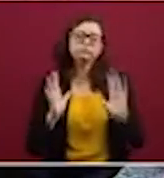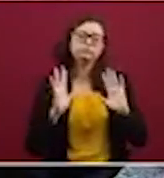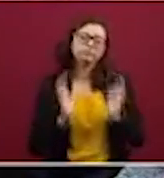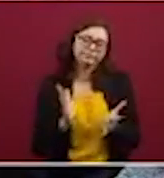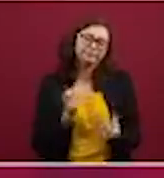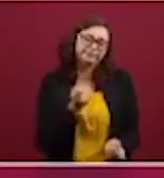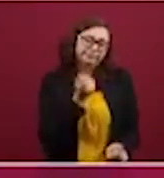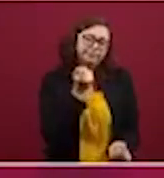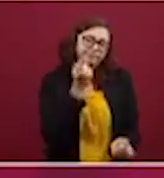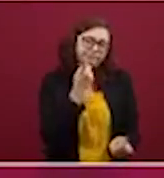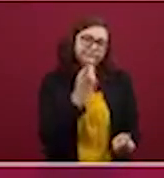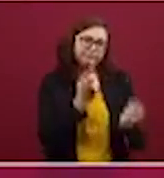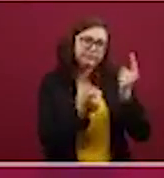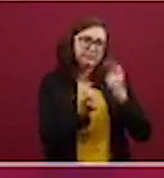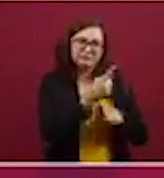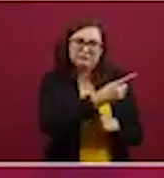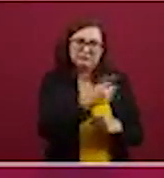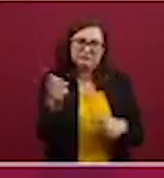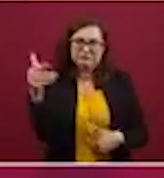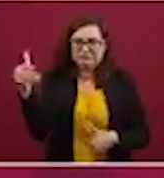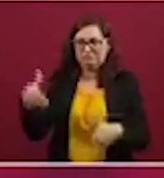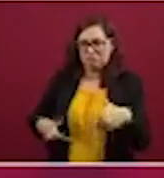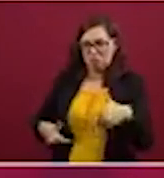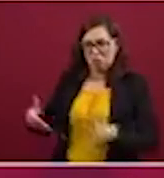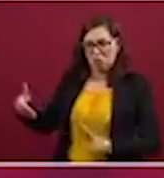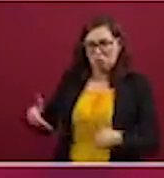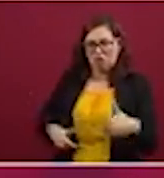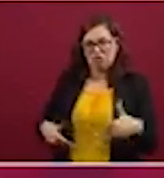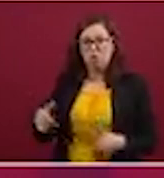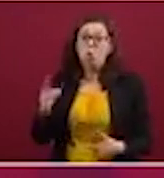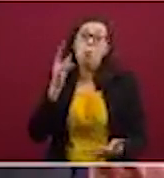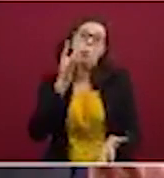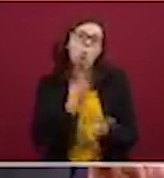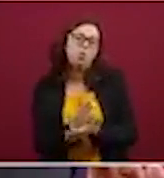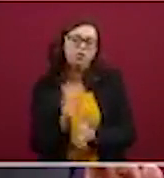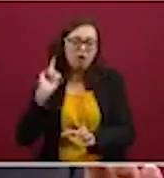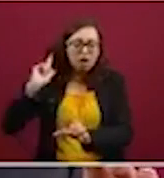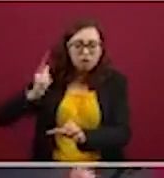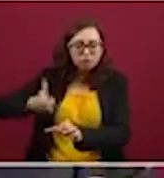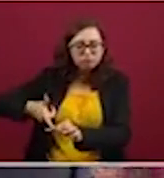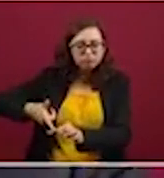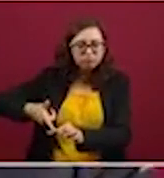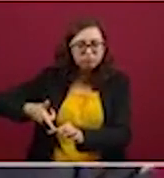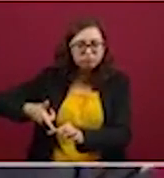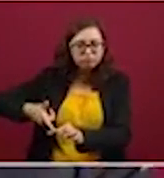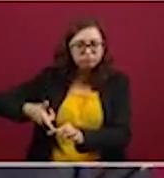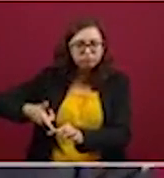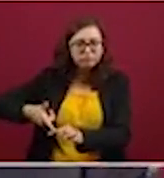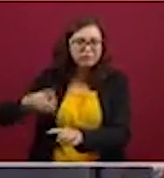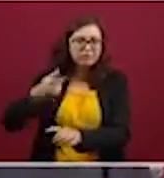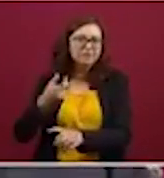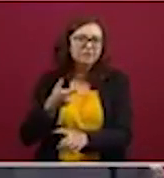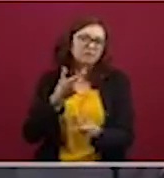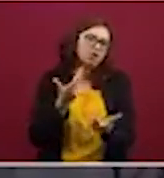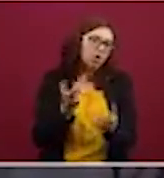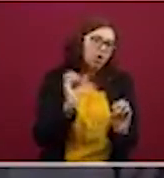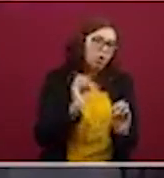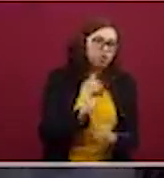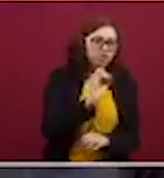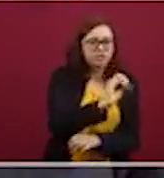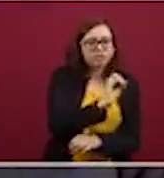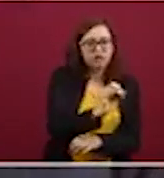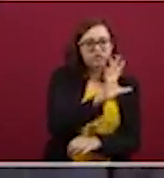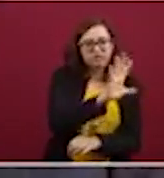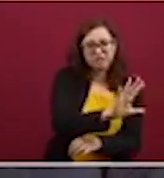en nuestras verificaciones porque estaban acostumbrados a eso los revisaremos con la nom 005 y